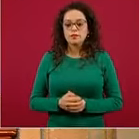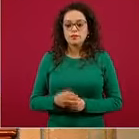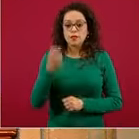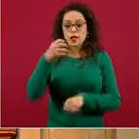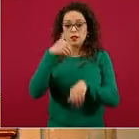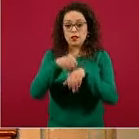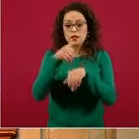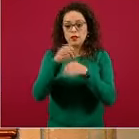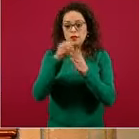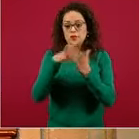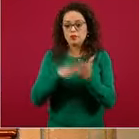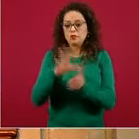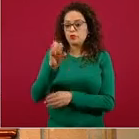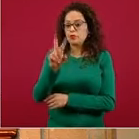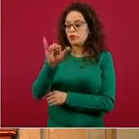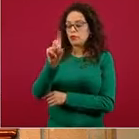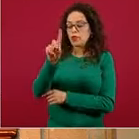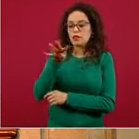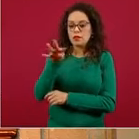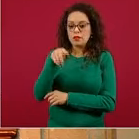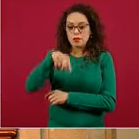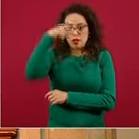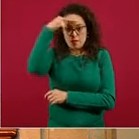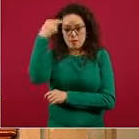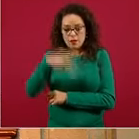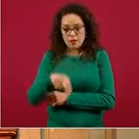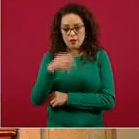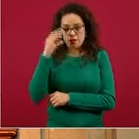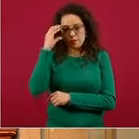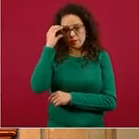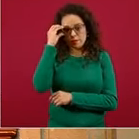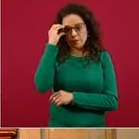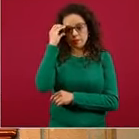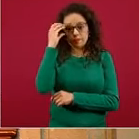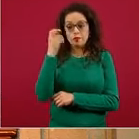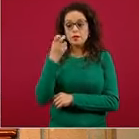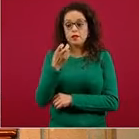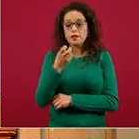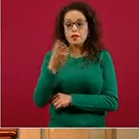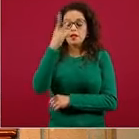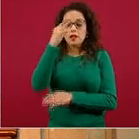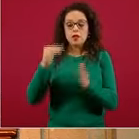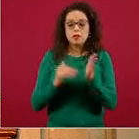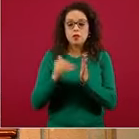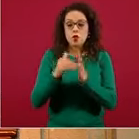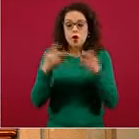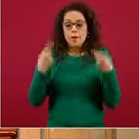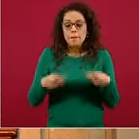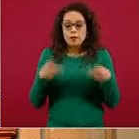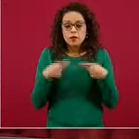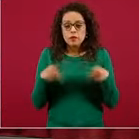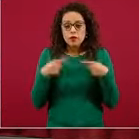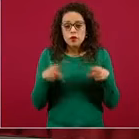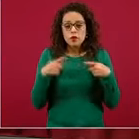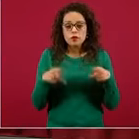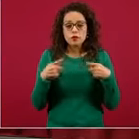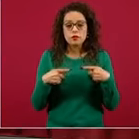México. El día de hoy estamos saltando este número de 3 millones de personas que ya han